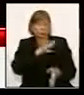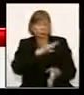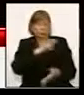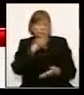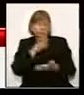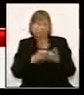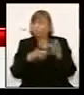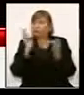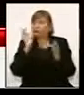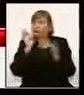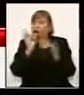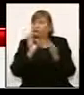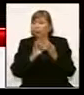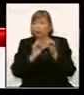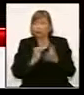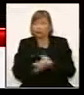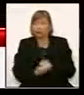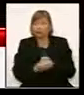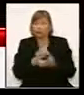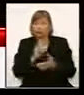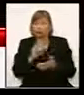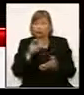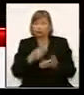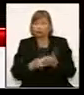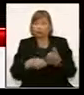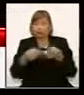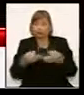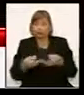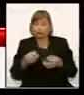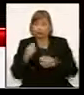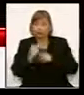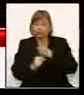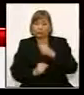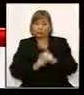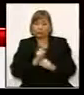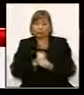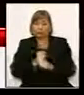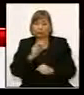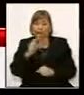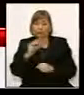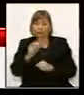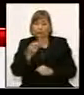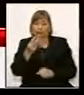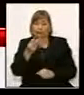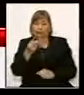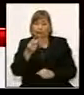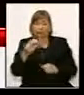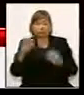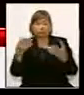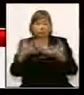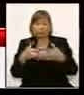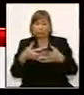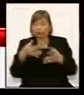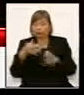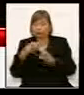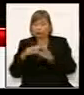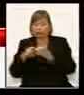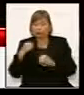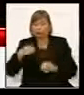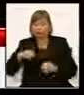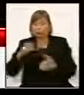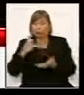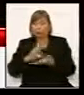manera puntual, de que efectivamente en el año 2012 hay un convenio entre Provías Nacional y la Municipalidad de